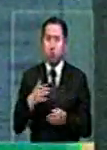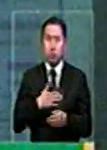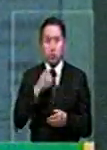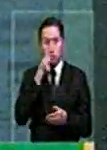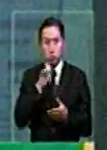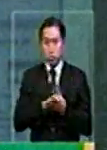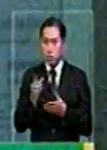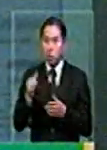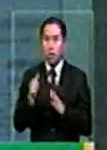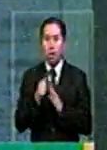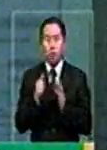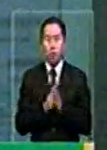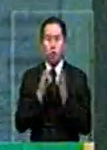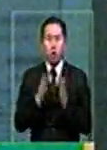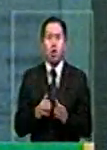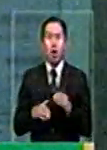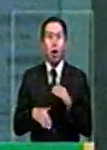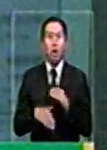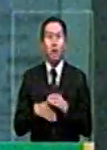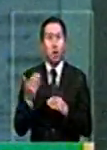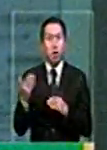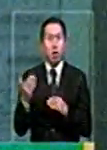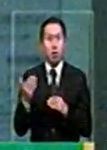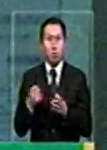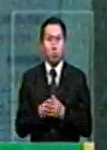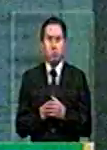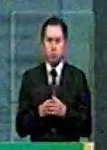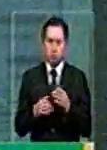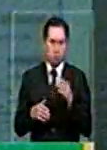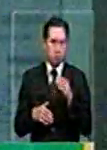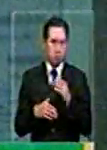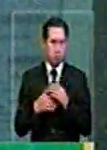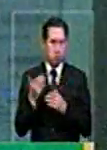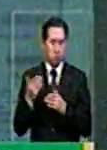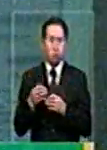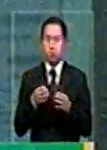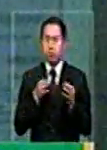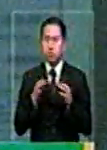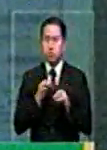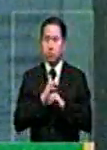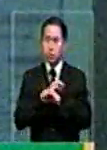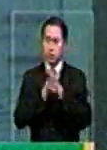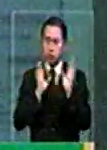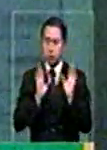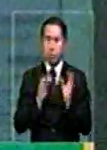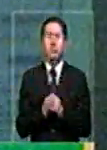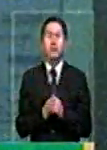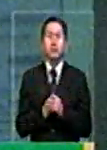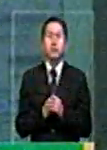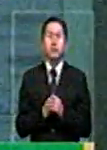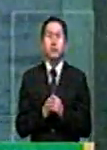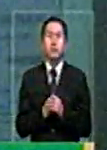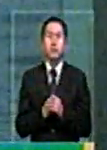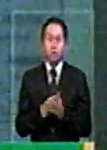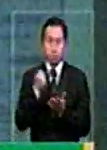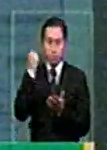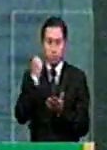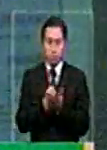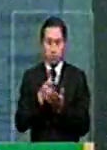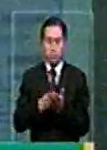abogada externa. Para el efecto, es bueno señalar, el poder